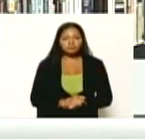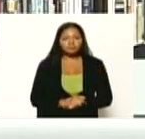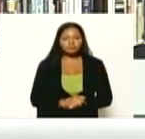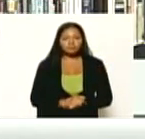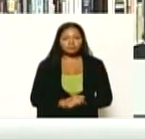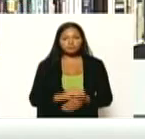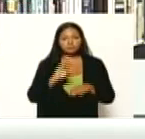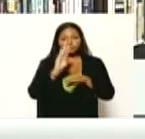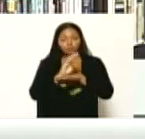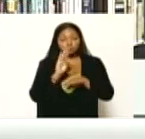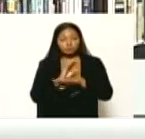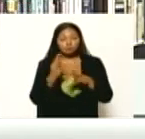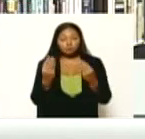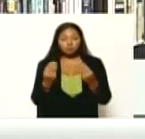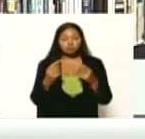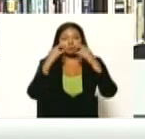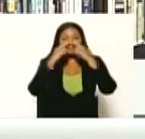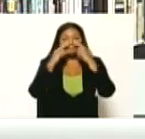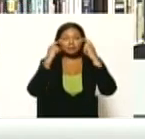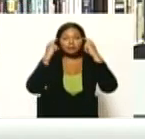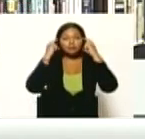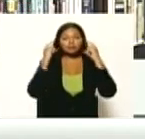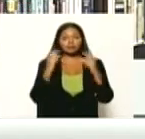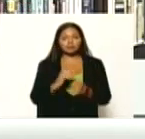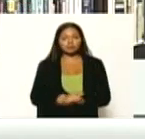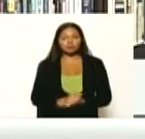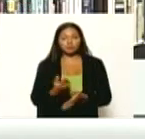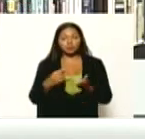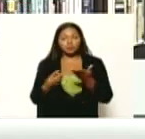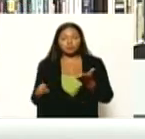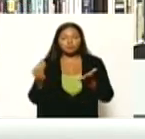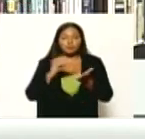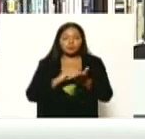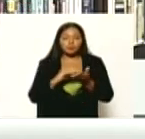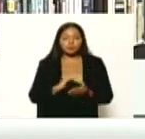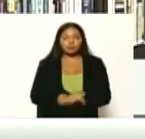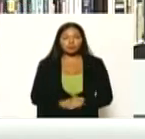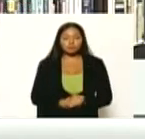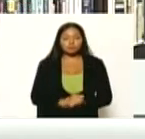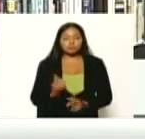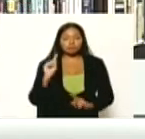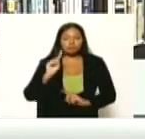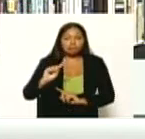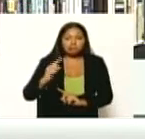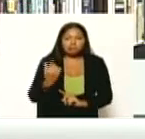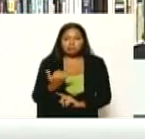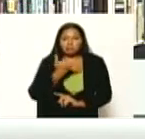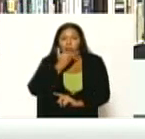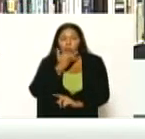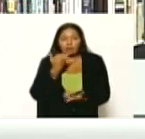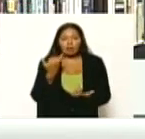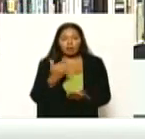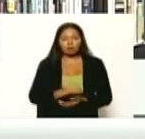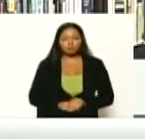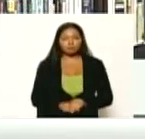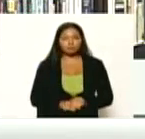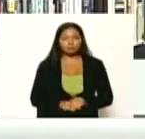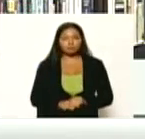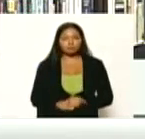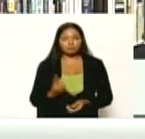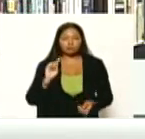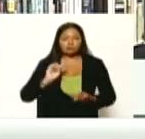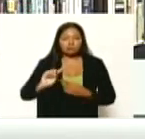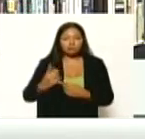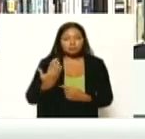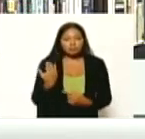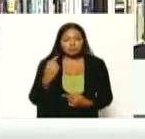los cuidados, mascarillas, otra vez, pa'lante y para atrás. Pa'lante y para atrás,